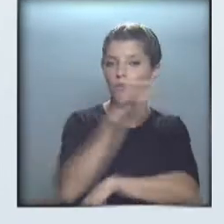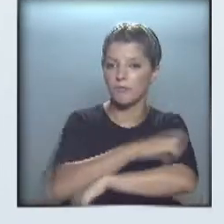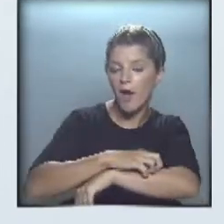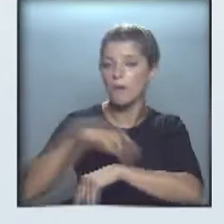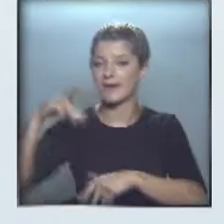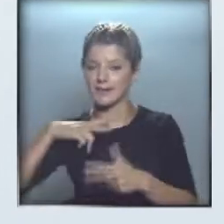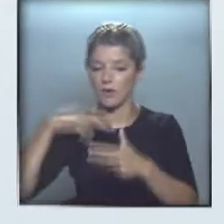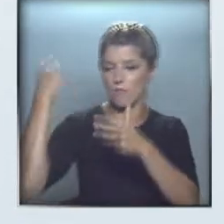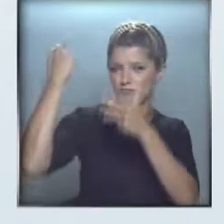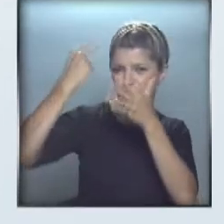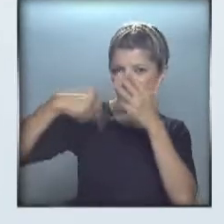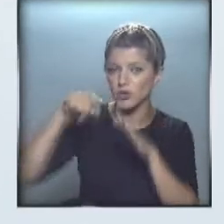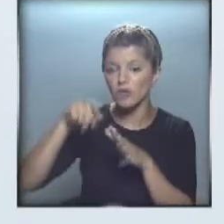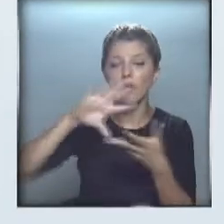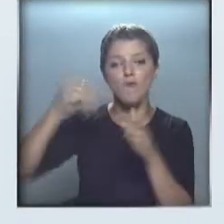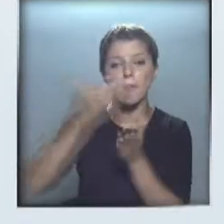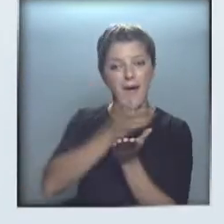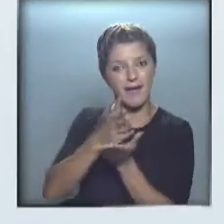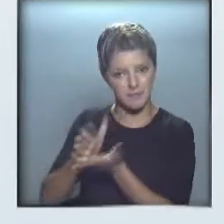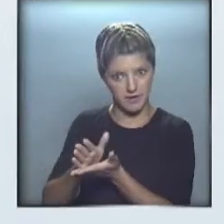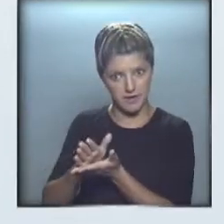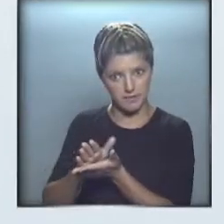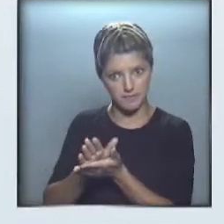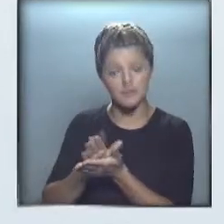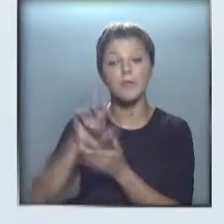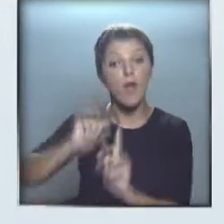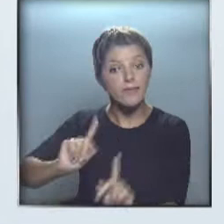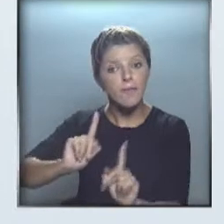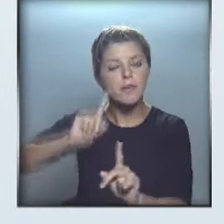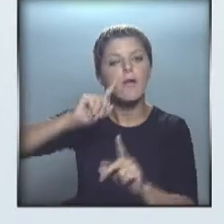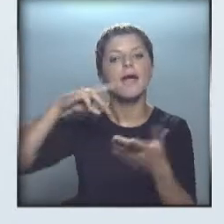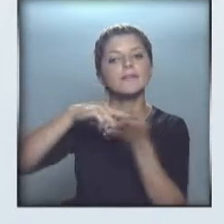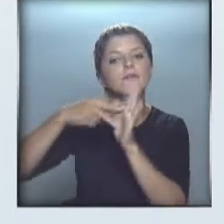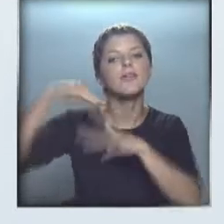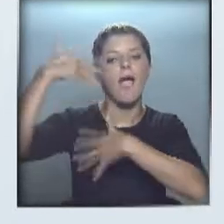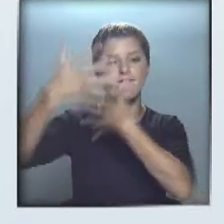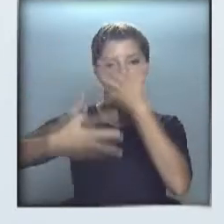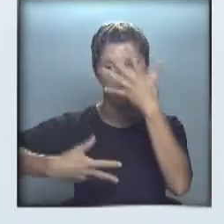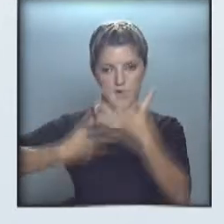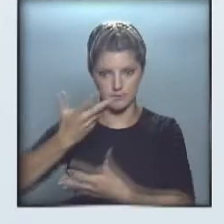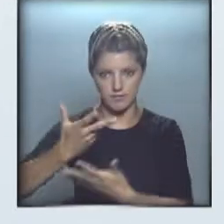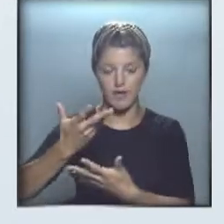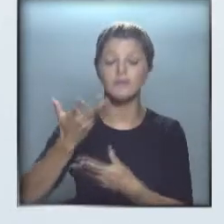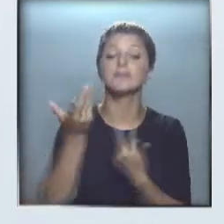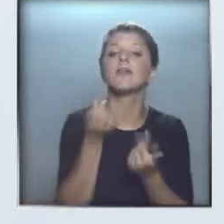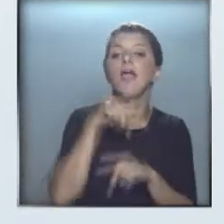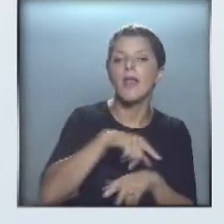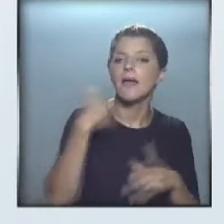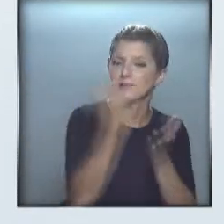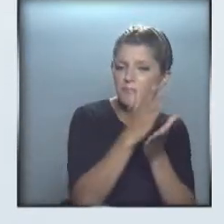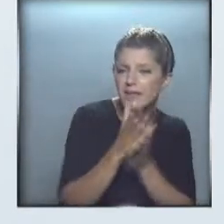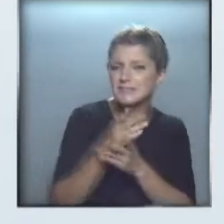situación económica. La discriminación es violencia. La crueldad, el abuso de poder, la injusticia,